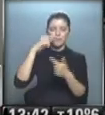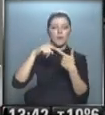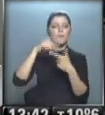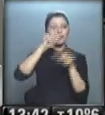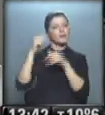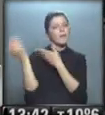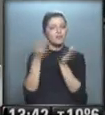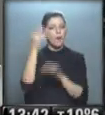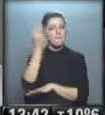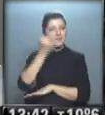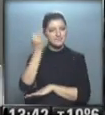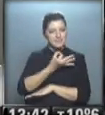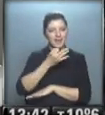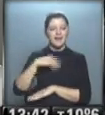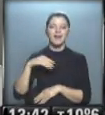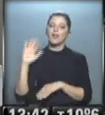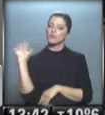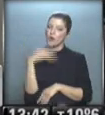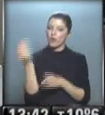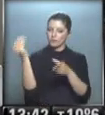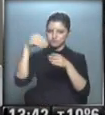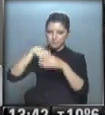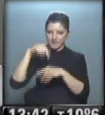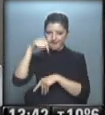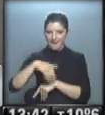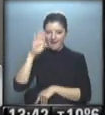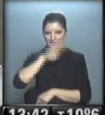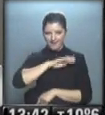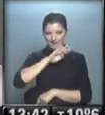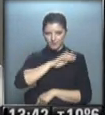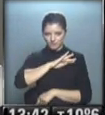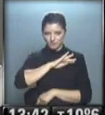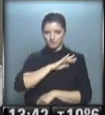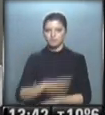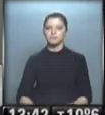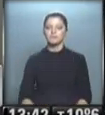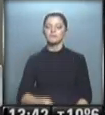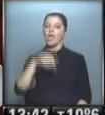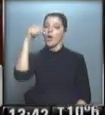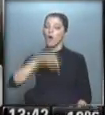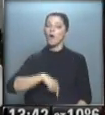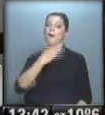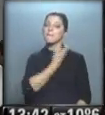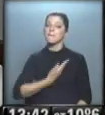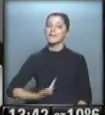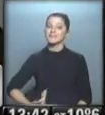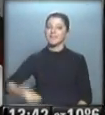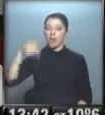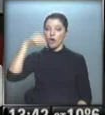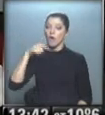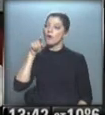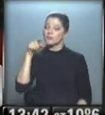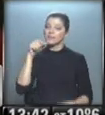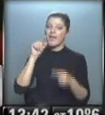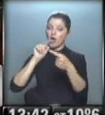especiales señoras y señores señora presidenta a partir de este momento tomaremos